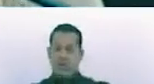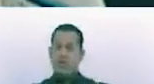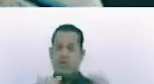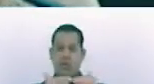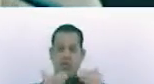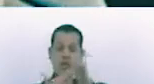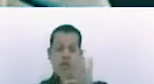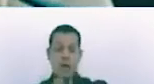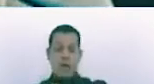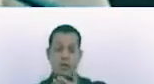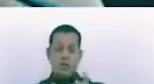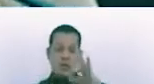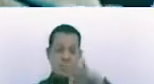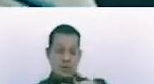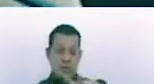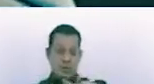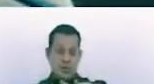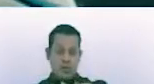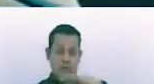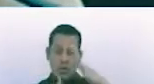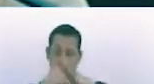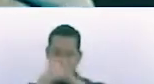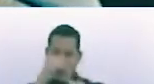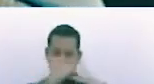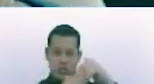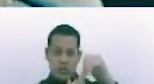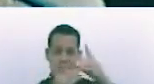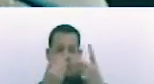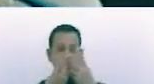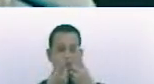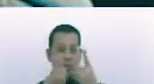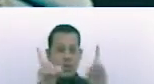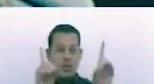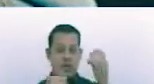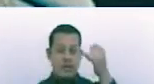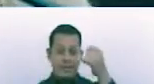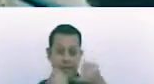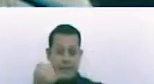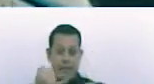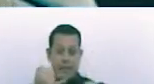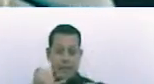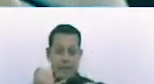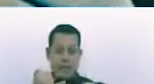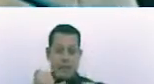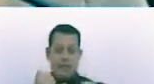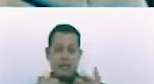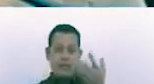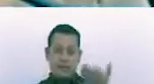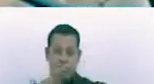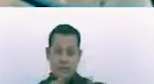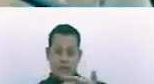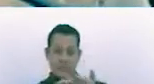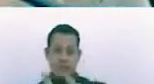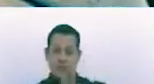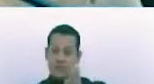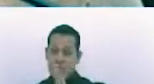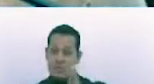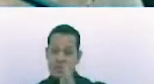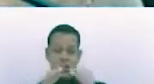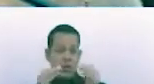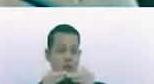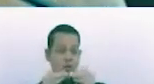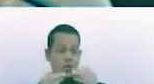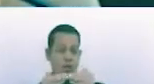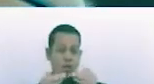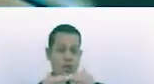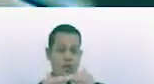también de participar. Porque construyeron democracias que al final no solamente servían a los intereses, sino